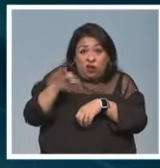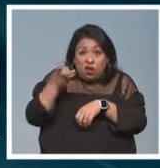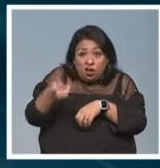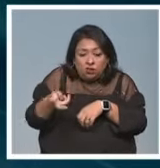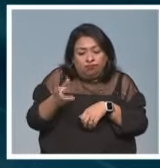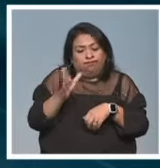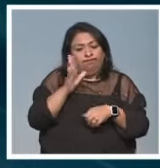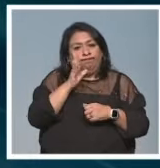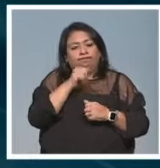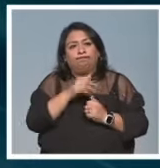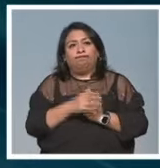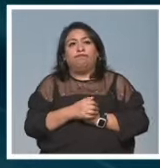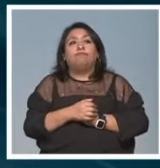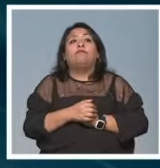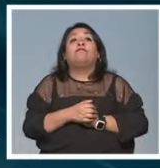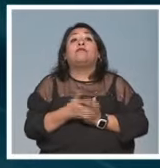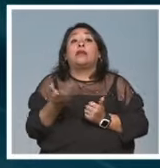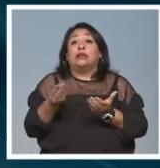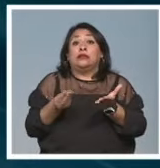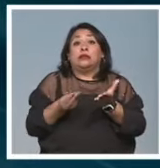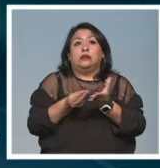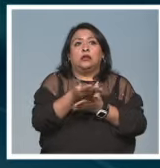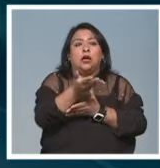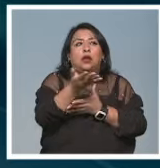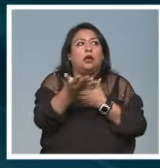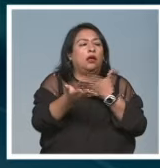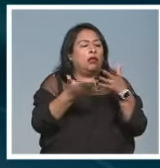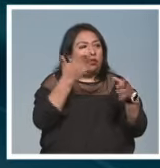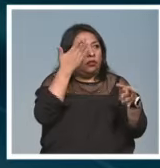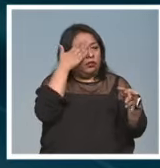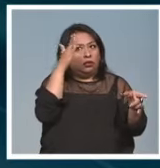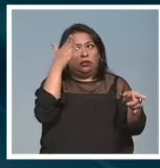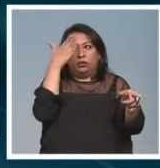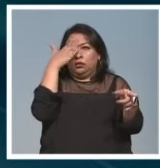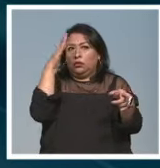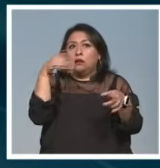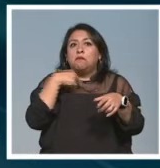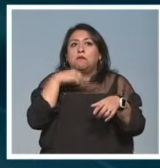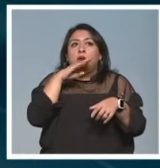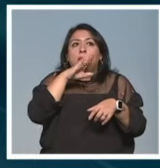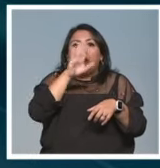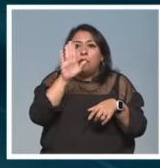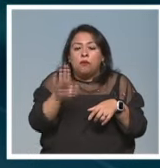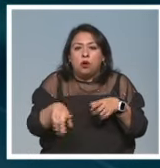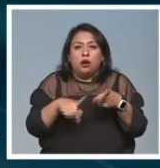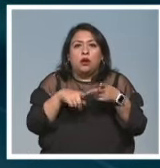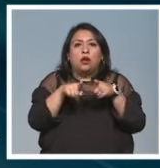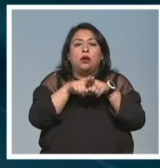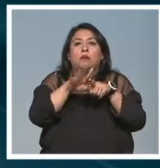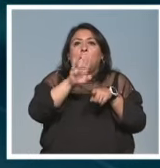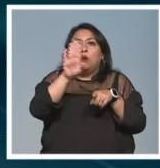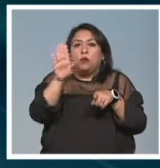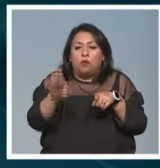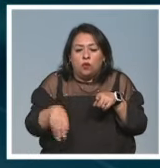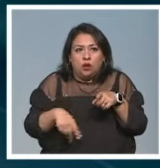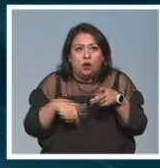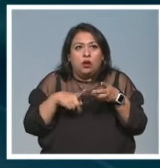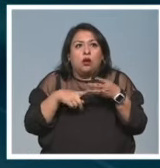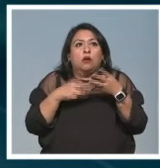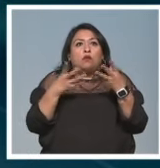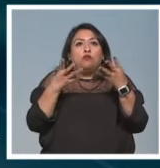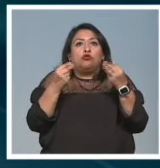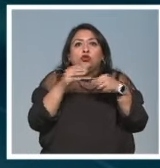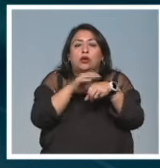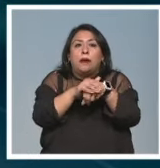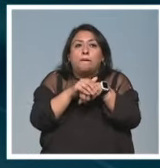estos privilegios. Al salir, todo era diferente. Su madre había muerto, su hermano había muerto, y muchos